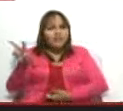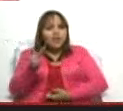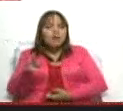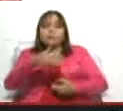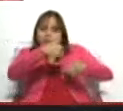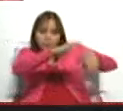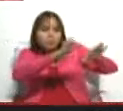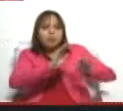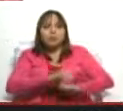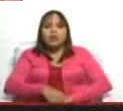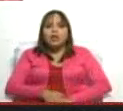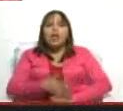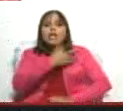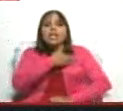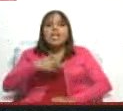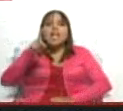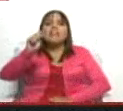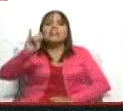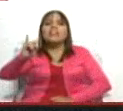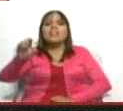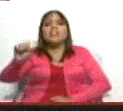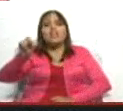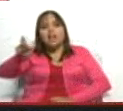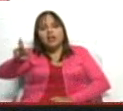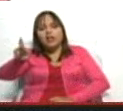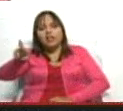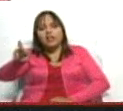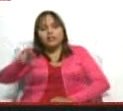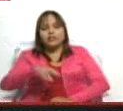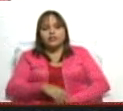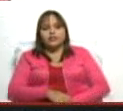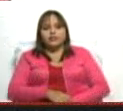los que pidieron invasión al TIAR, con el TIAR.